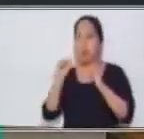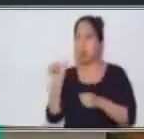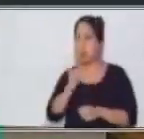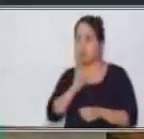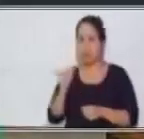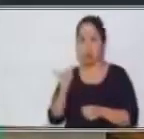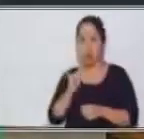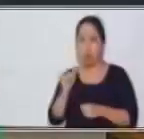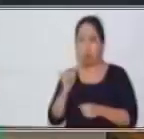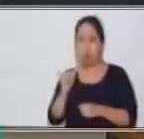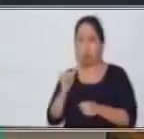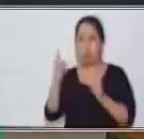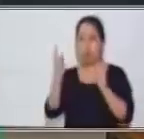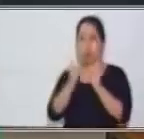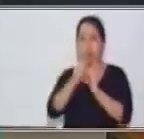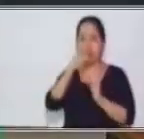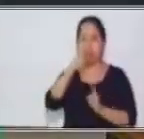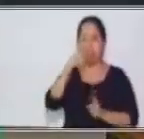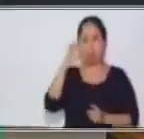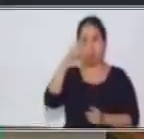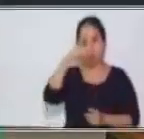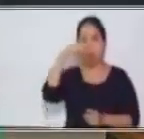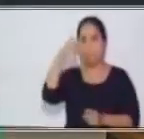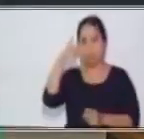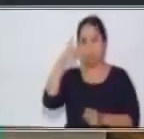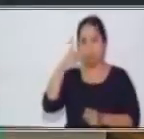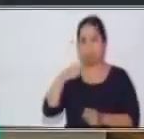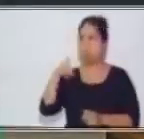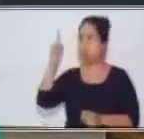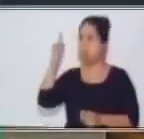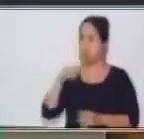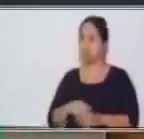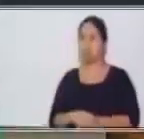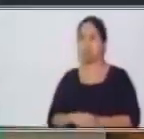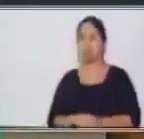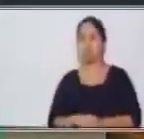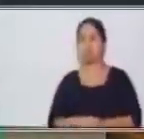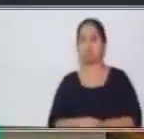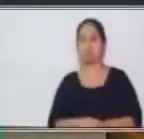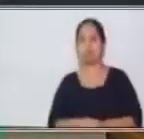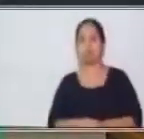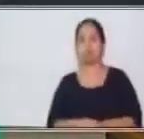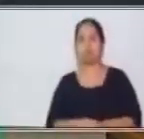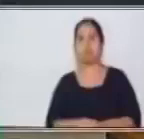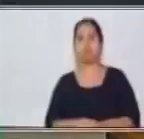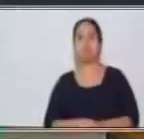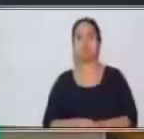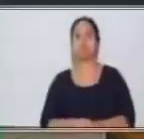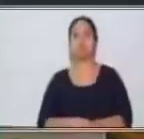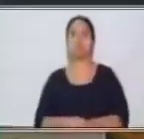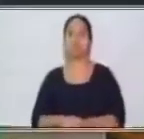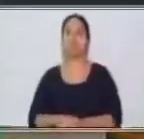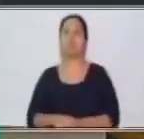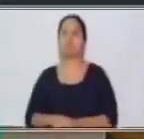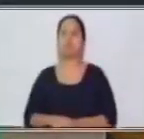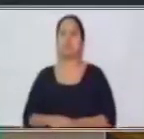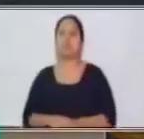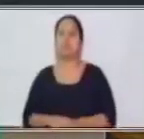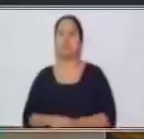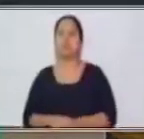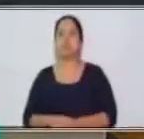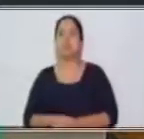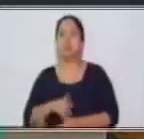encontrar beta, que es lo que vamos a hacer a continuación. Aquí vamos a colocarlos en orden.